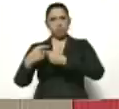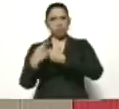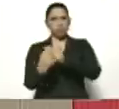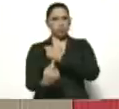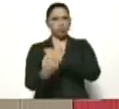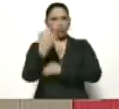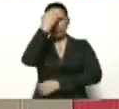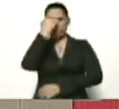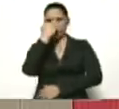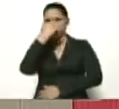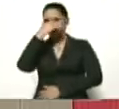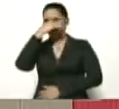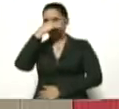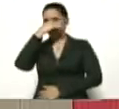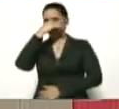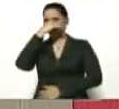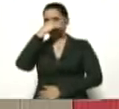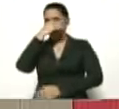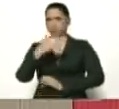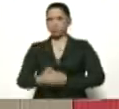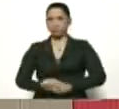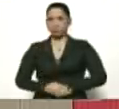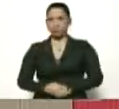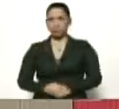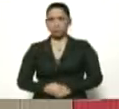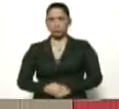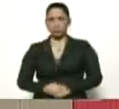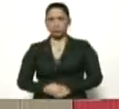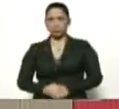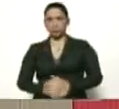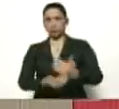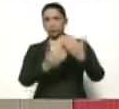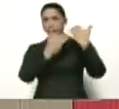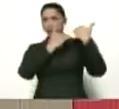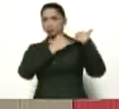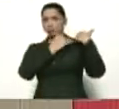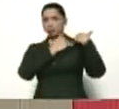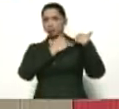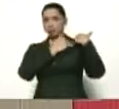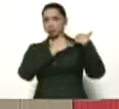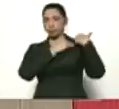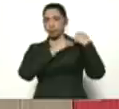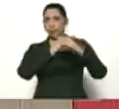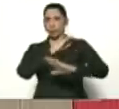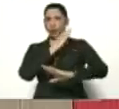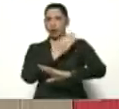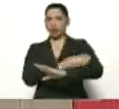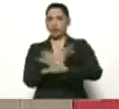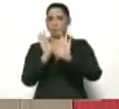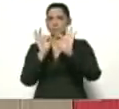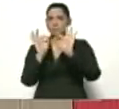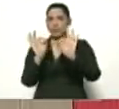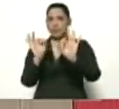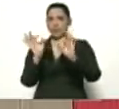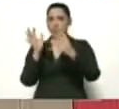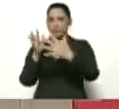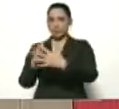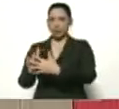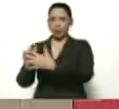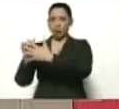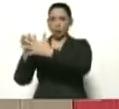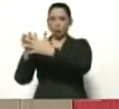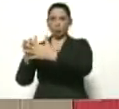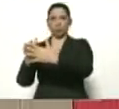mercenarios y de representantes de las fuerzas especiales de los estados unidos